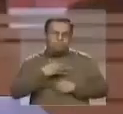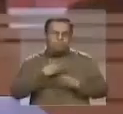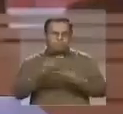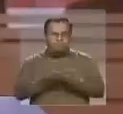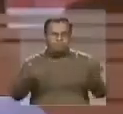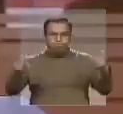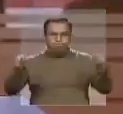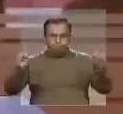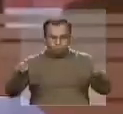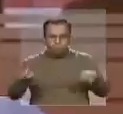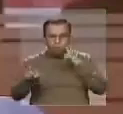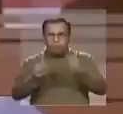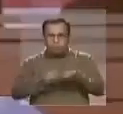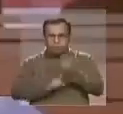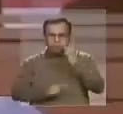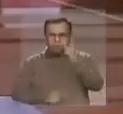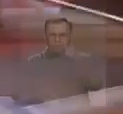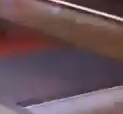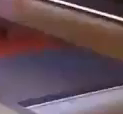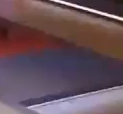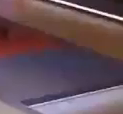eventualmente aquí pueden encontrar. Volvemos.